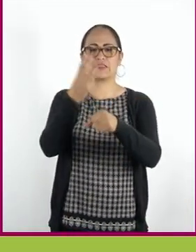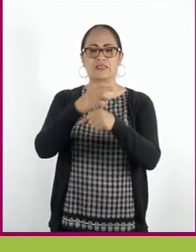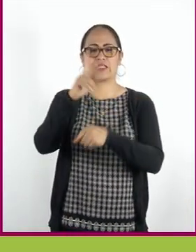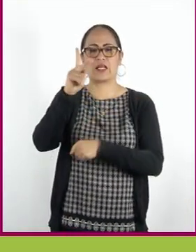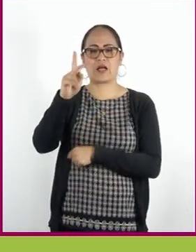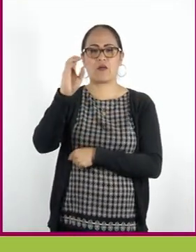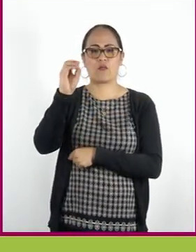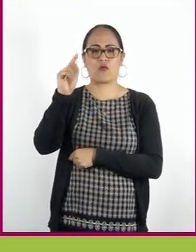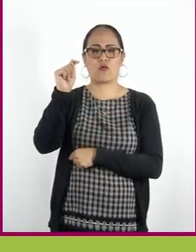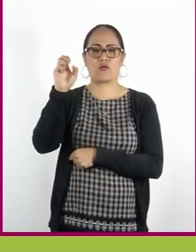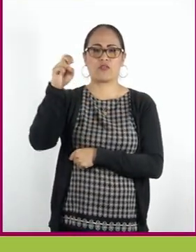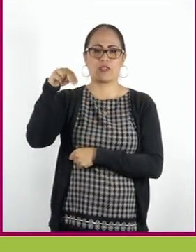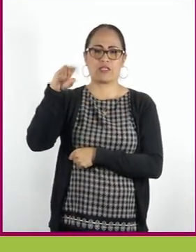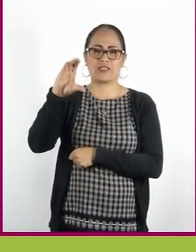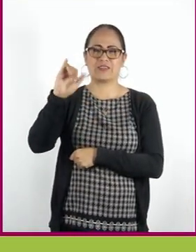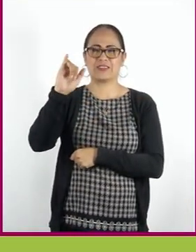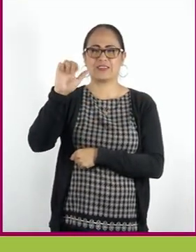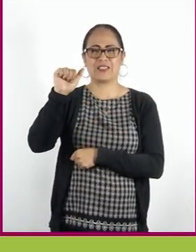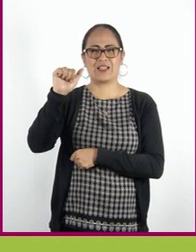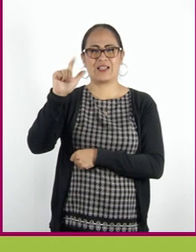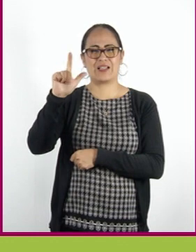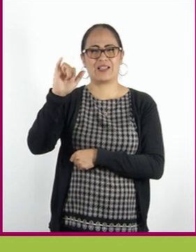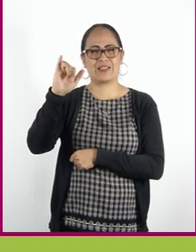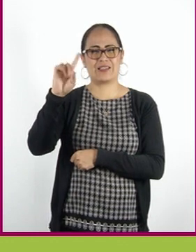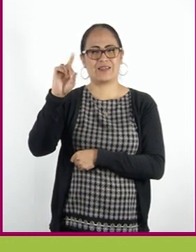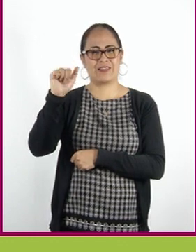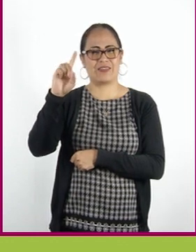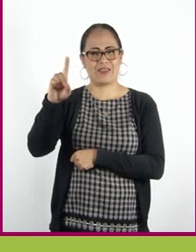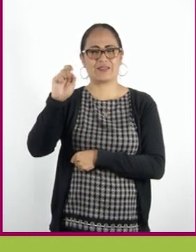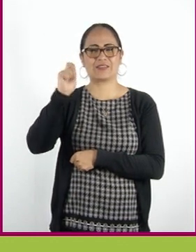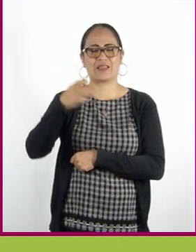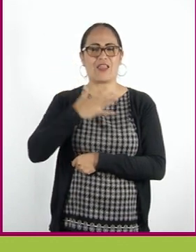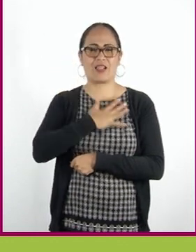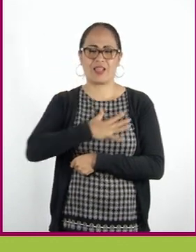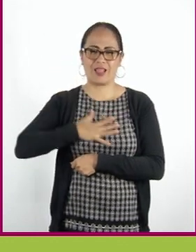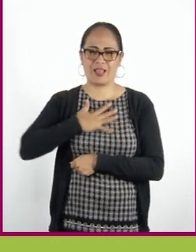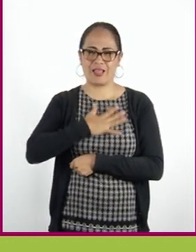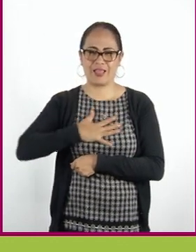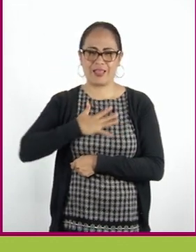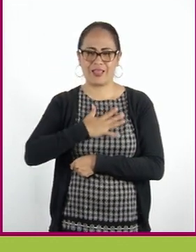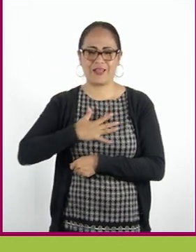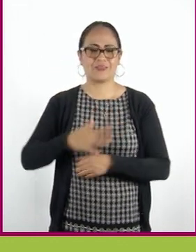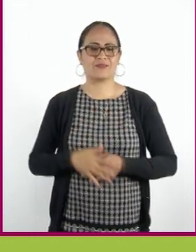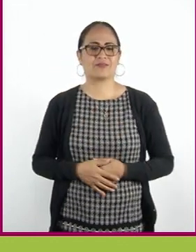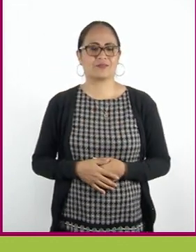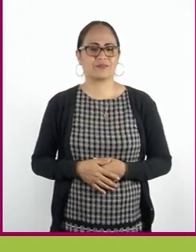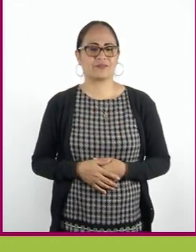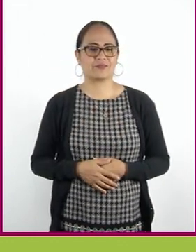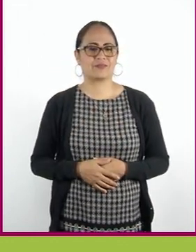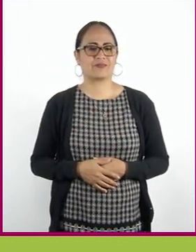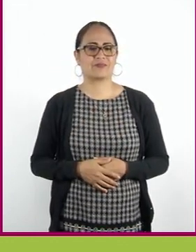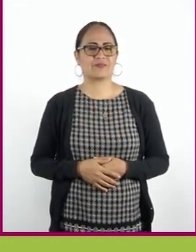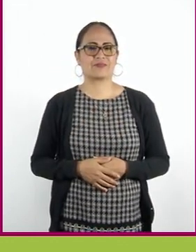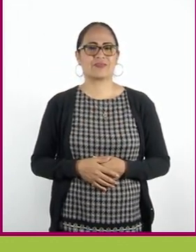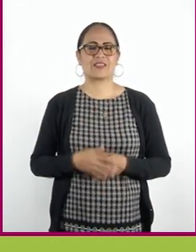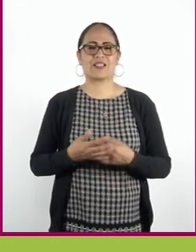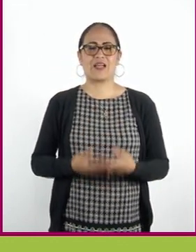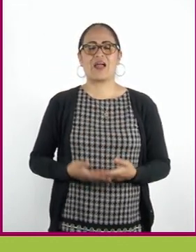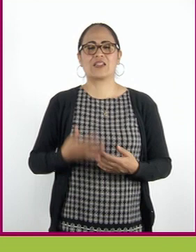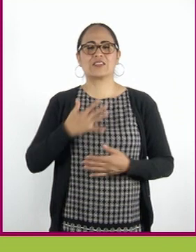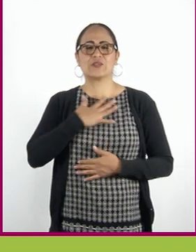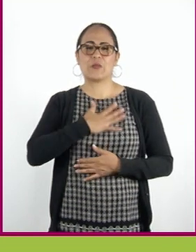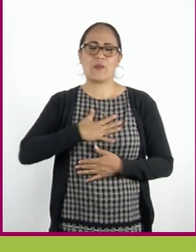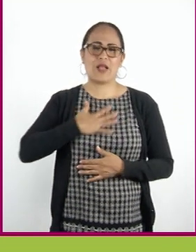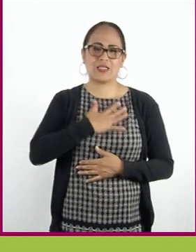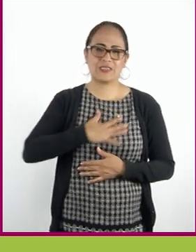el erotismo. Este se relaciona con la capacidad de dar y recibir